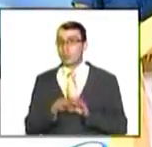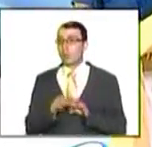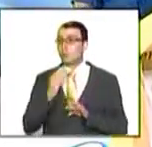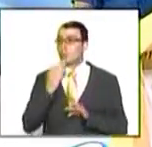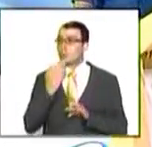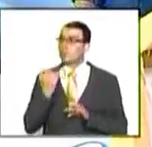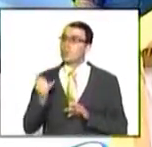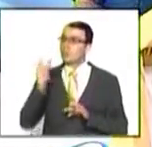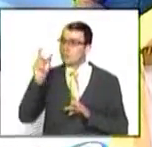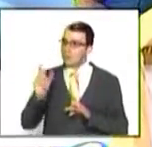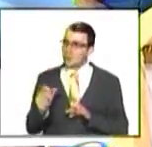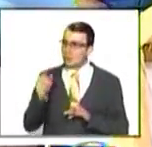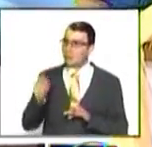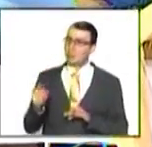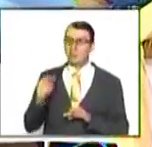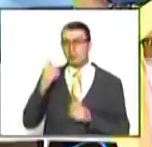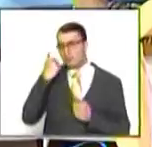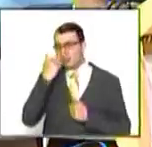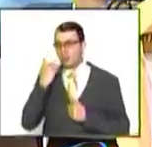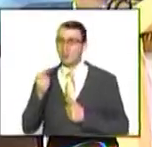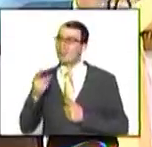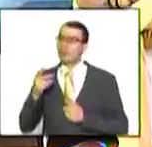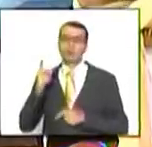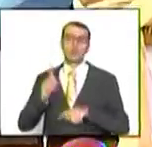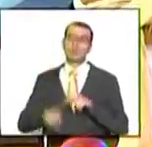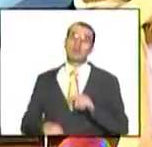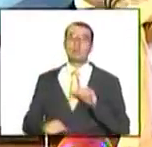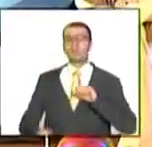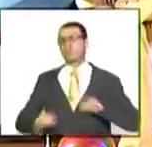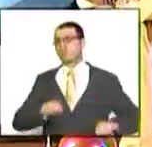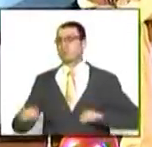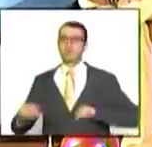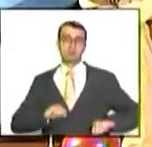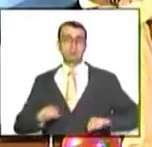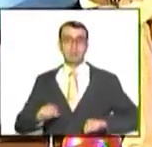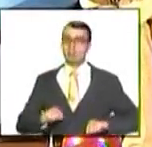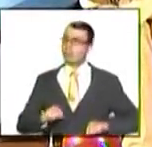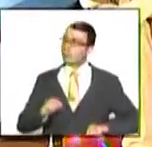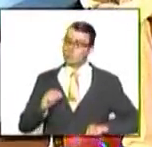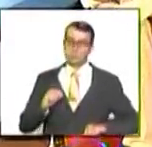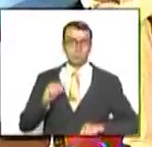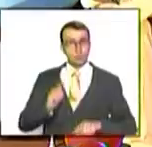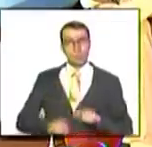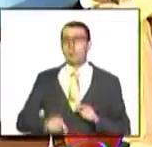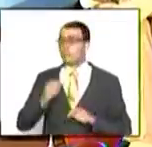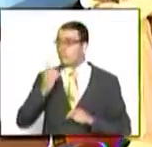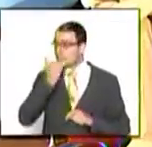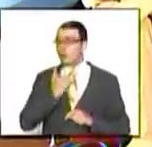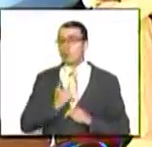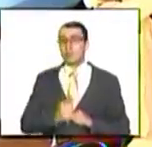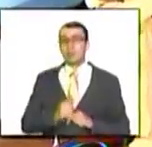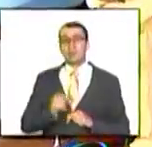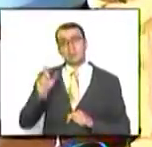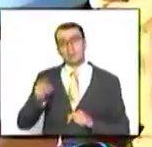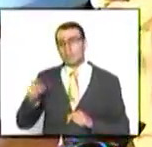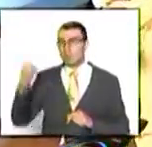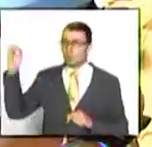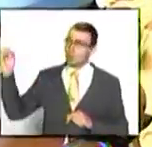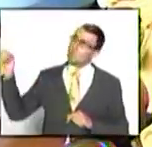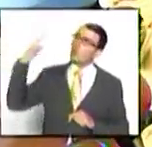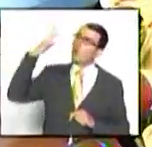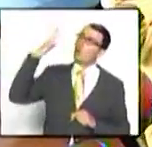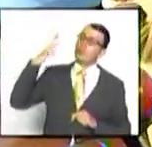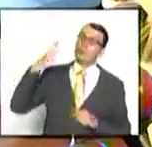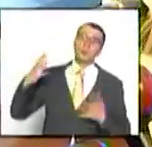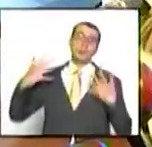quitarle a un paciente el ejercicio. El ejercicio estimula el crecimiento, el ejercicio es necesario, el sol. El sol, entonces,